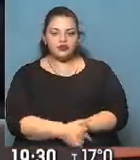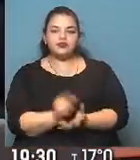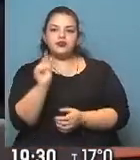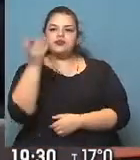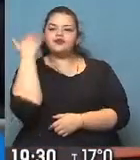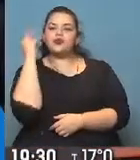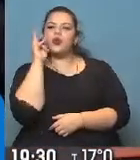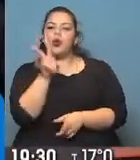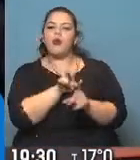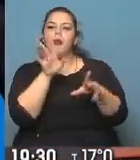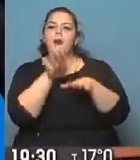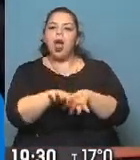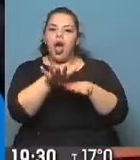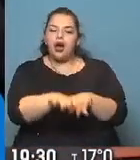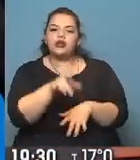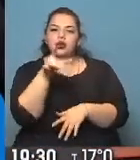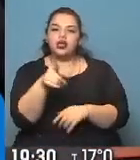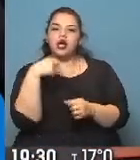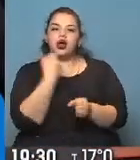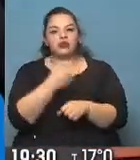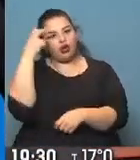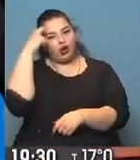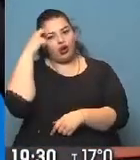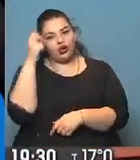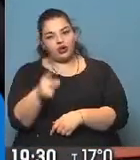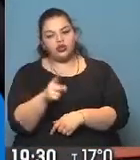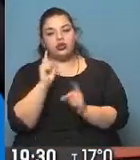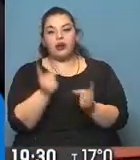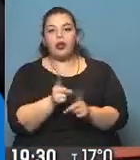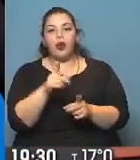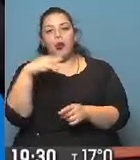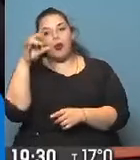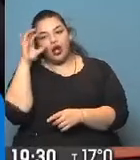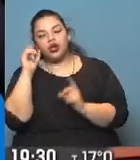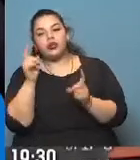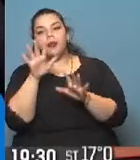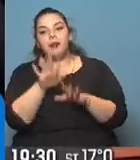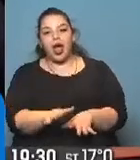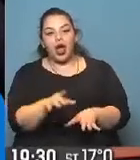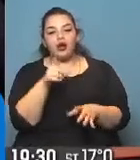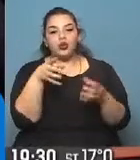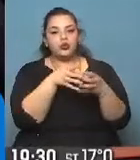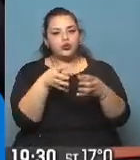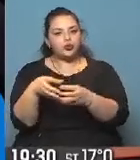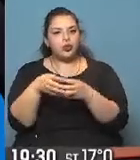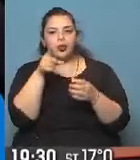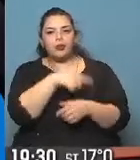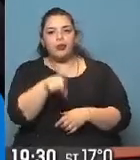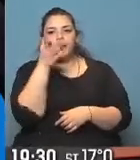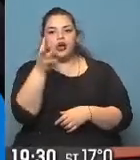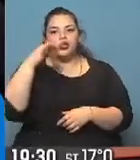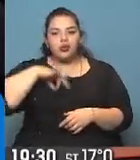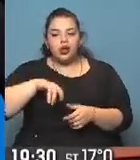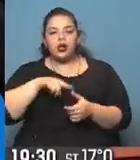recién las movilizaciones al congreso de la nación también en moreno el paro nacional de los gremios pedían aumento de presupuesto